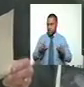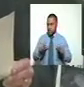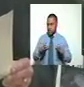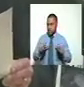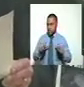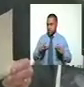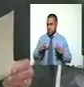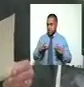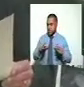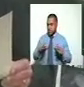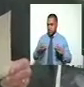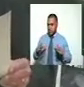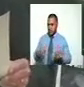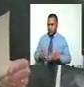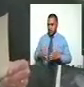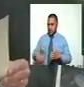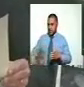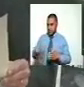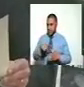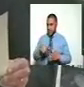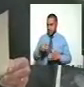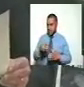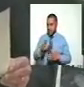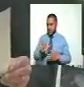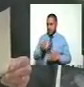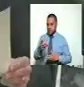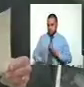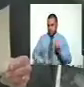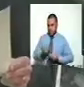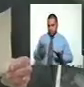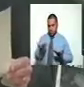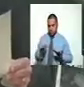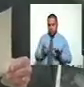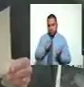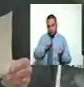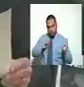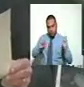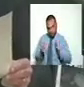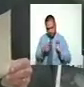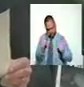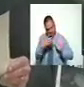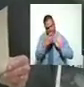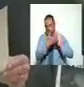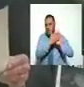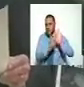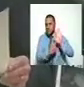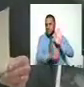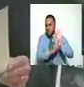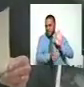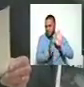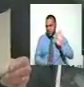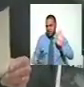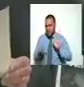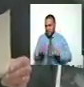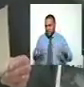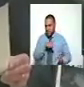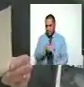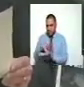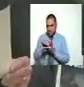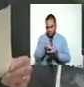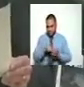exige refrendar los acuerdos de La Habana punto a punto de manera transparente y sin cambiar las mayorías legales de participación